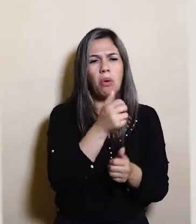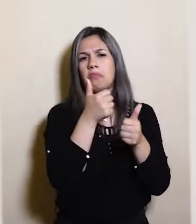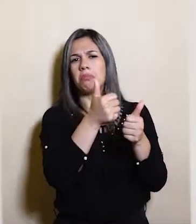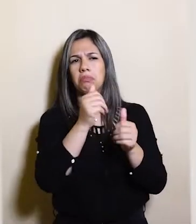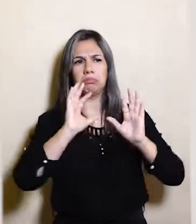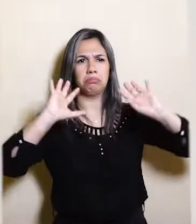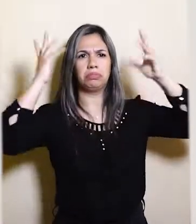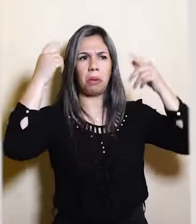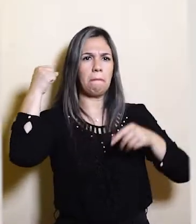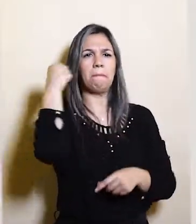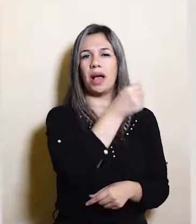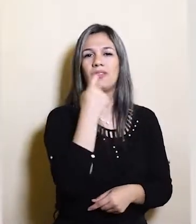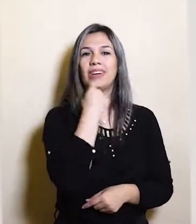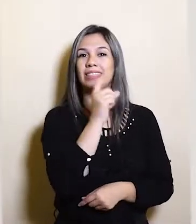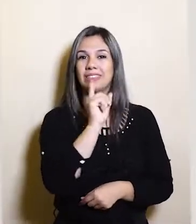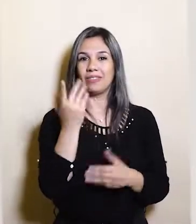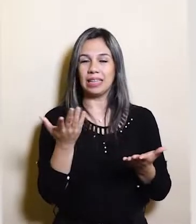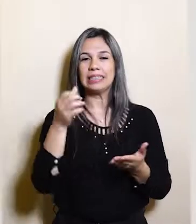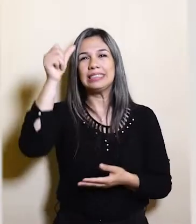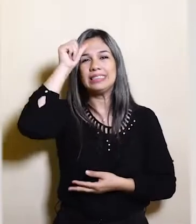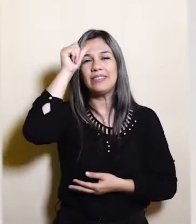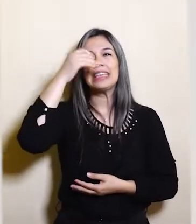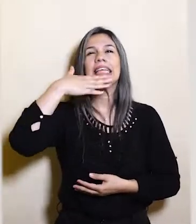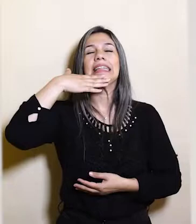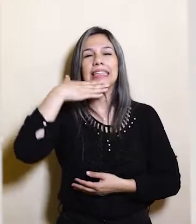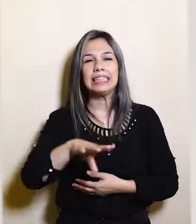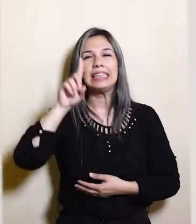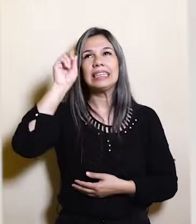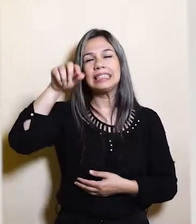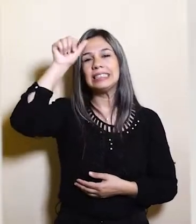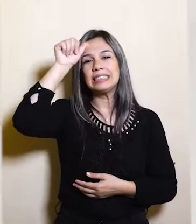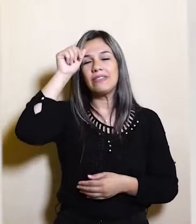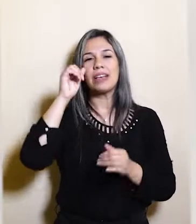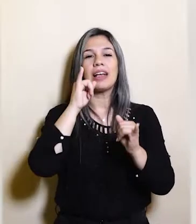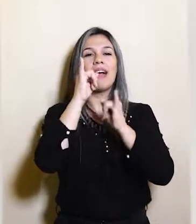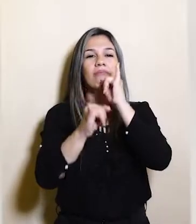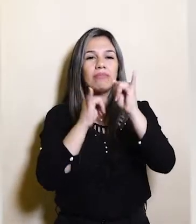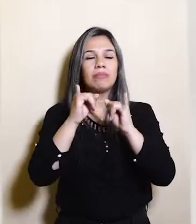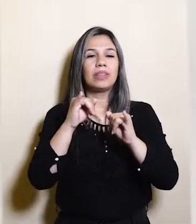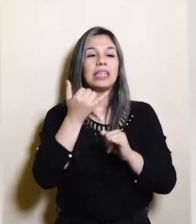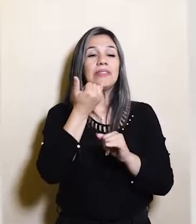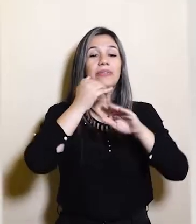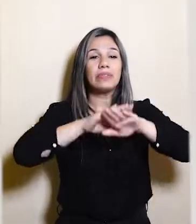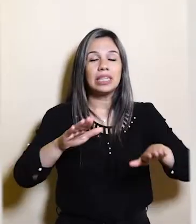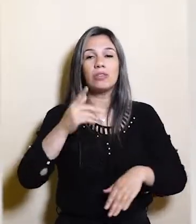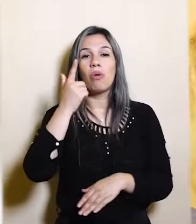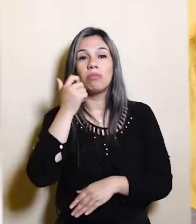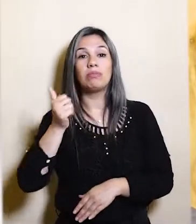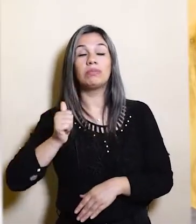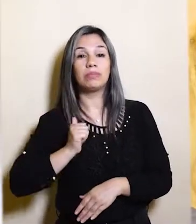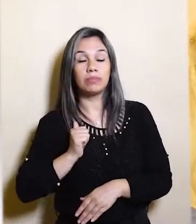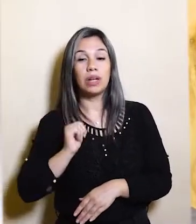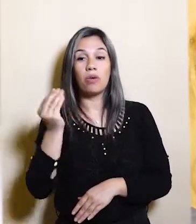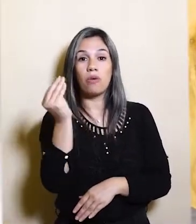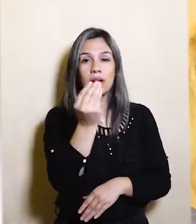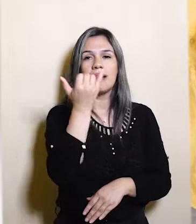interesante a la hora de tratar de entender de qué se trata la educación integral de la sexualidad. Si a vos podés hablar con los niños y con las niñas y decirles que